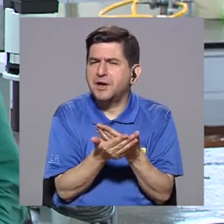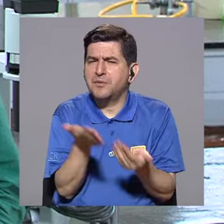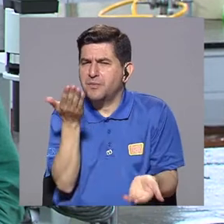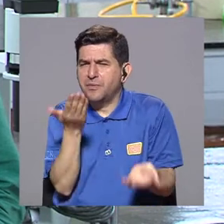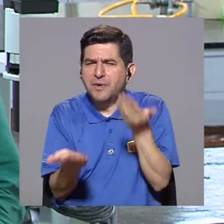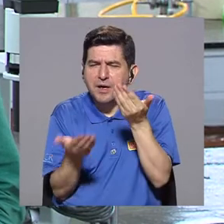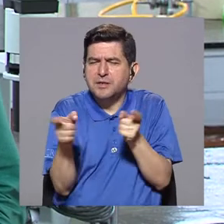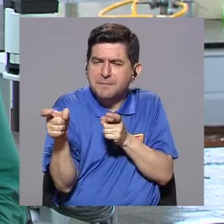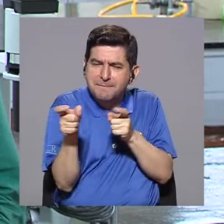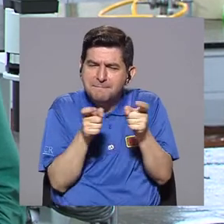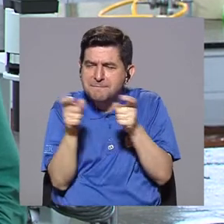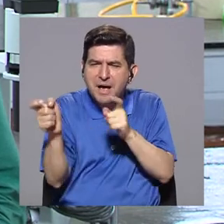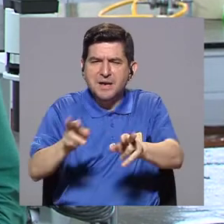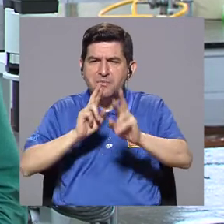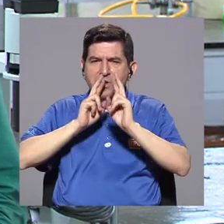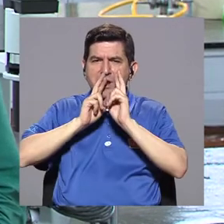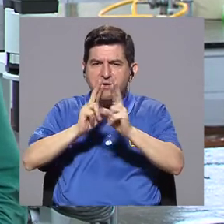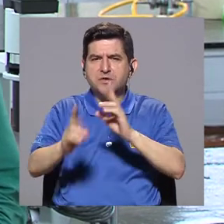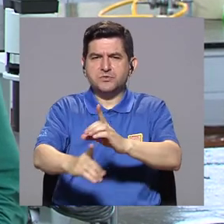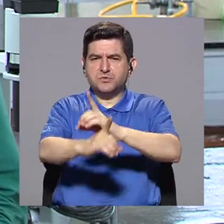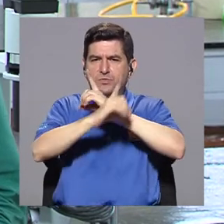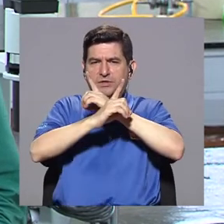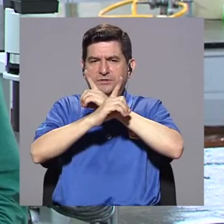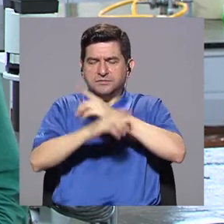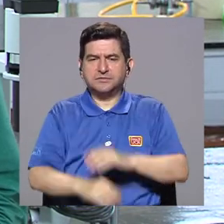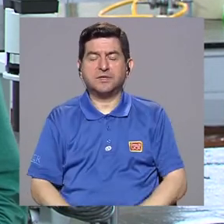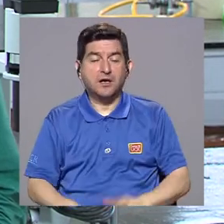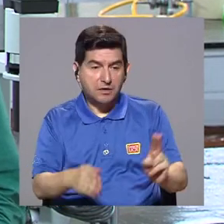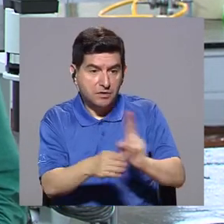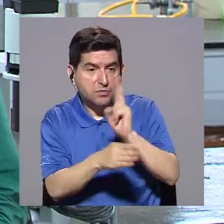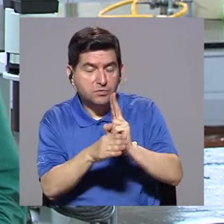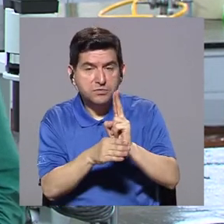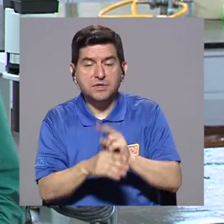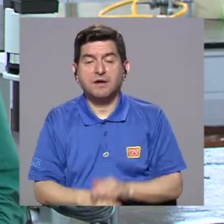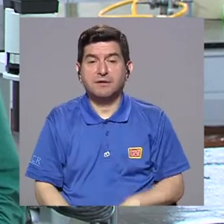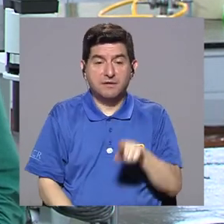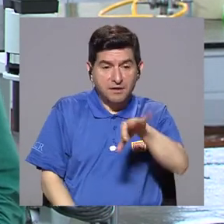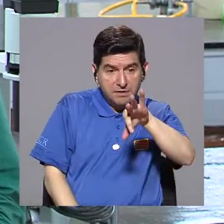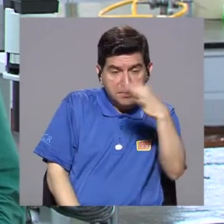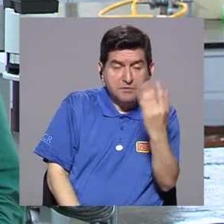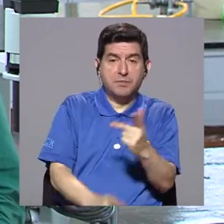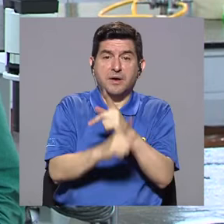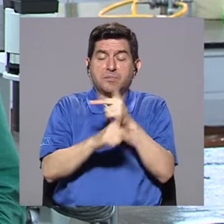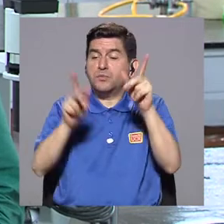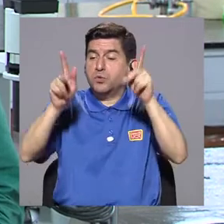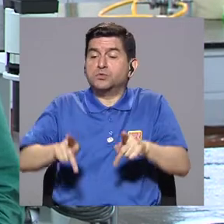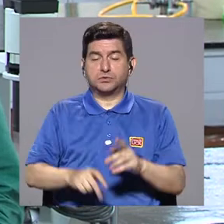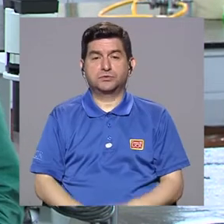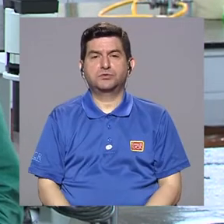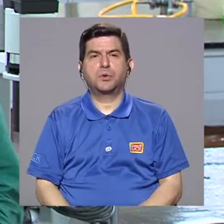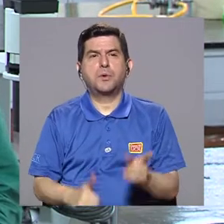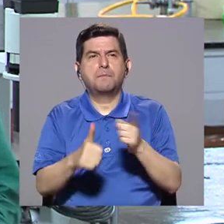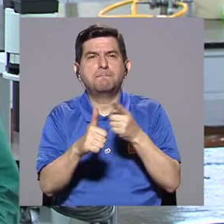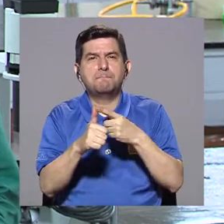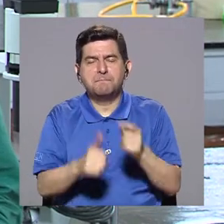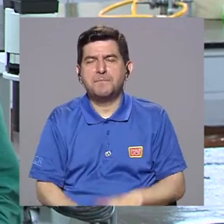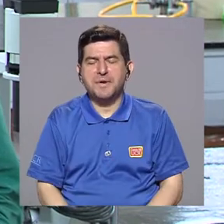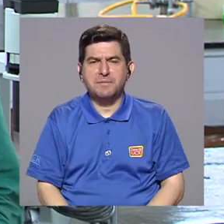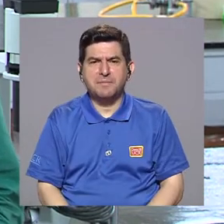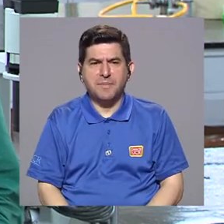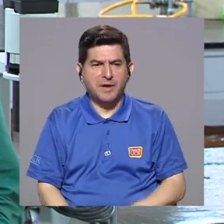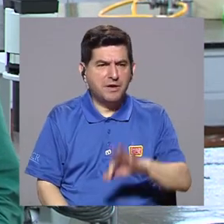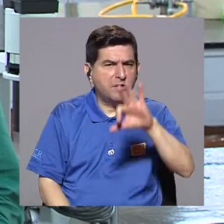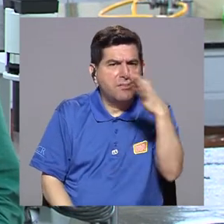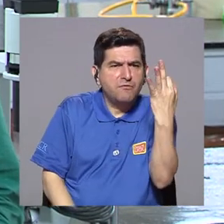que se podía manipular la respuesta inmune para utilizarla y proteger a la gente. Los primeros eventos que